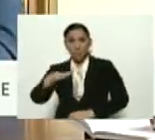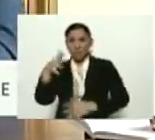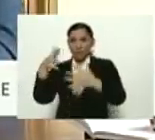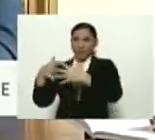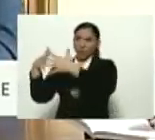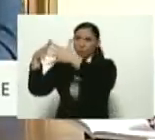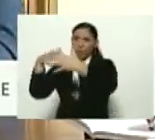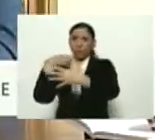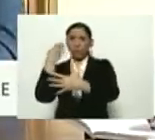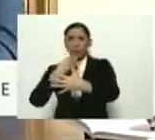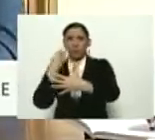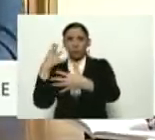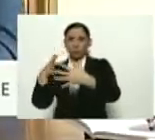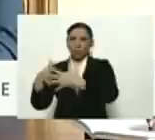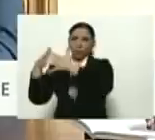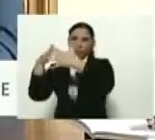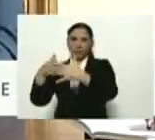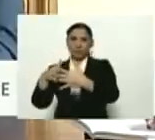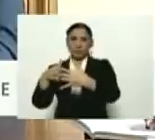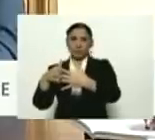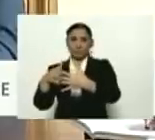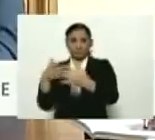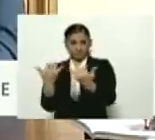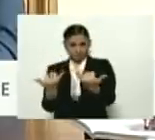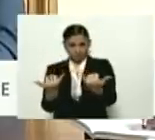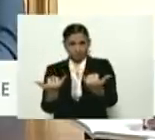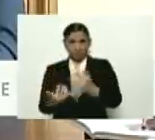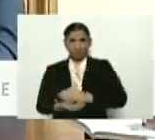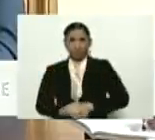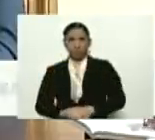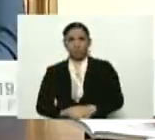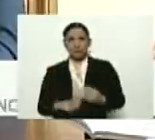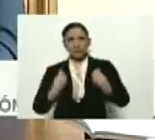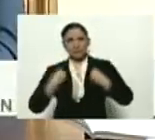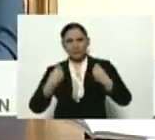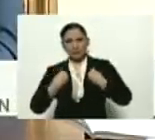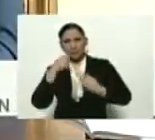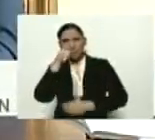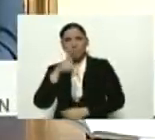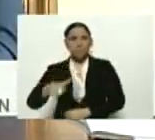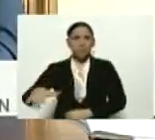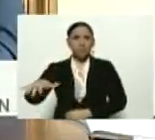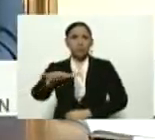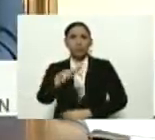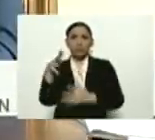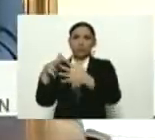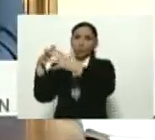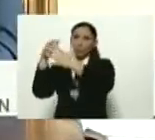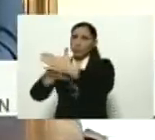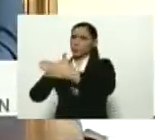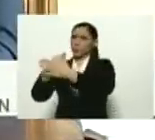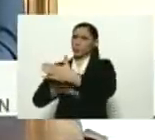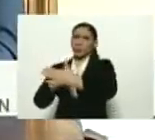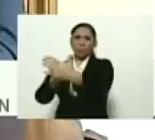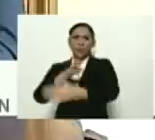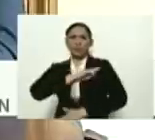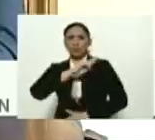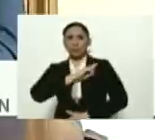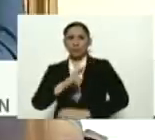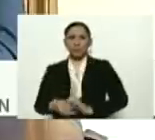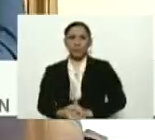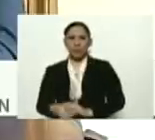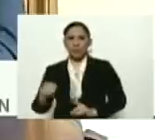de la juventud estadounidense, en esta primavera que vive el pueblo estadounidense en la lucha contra el racismo,